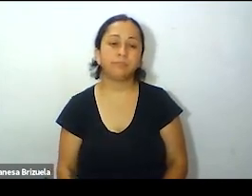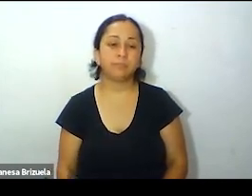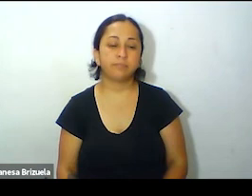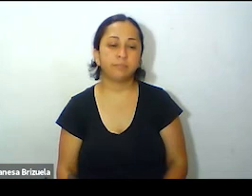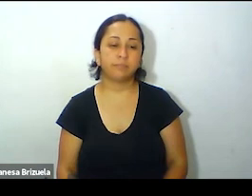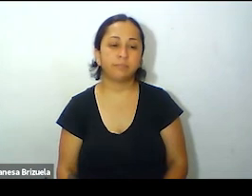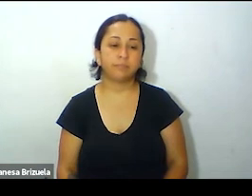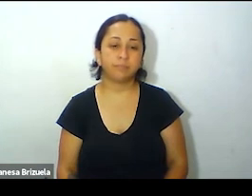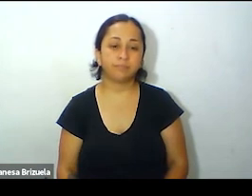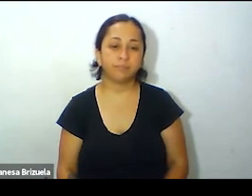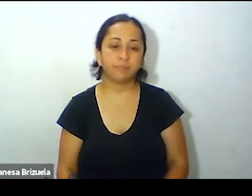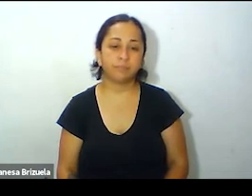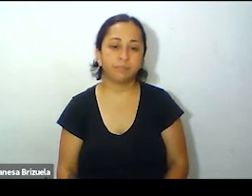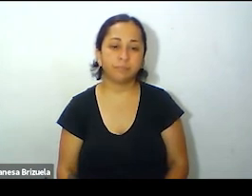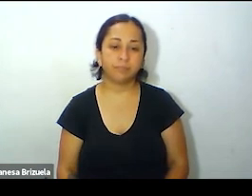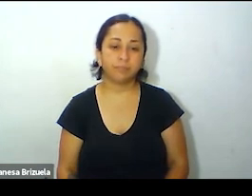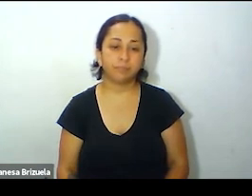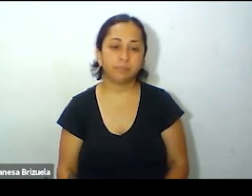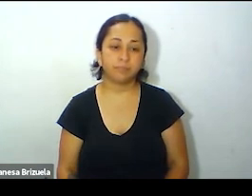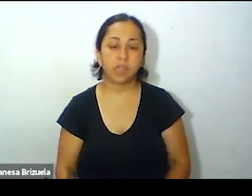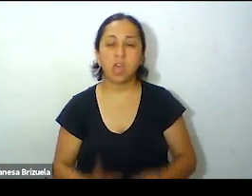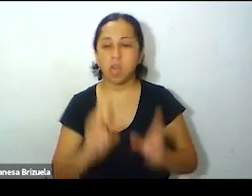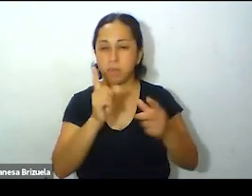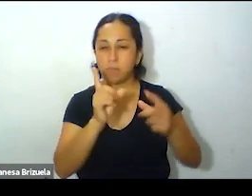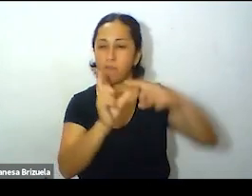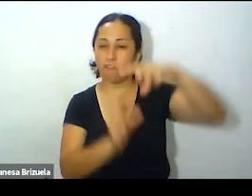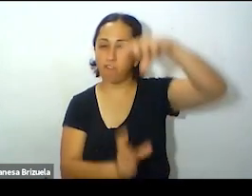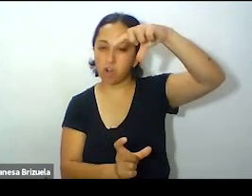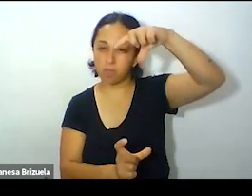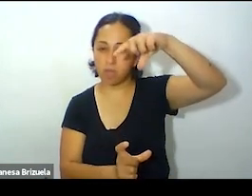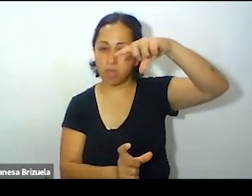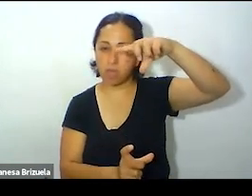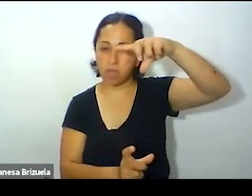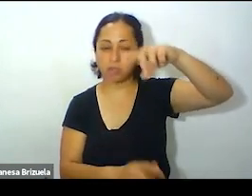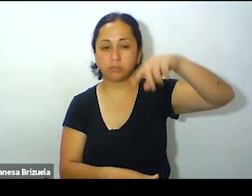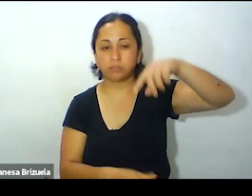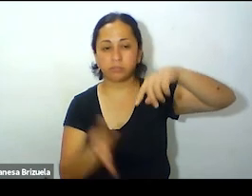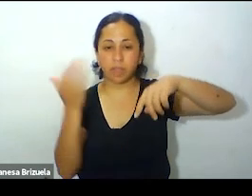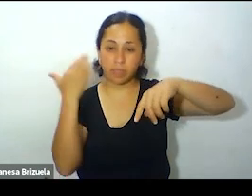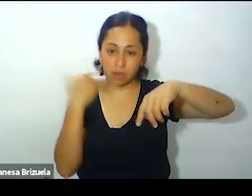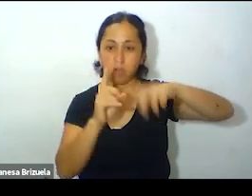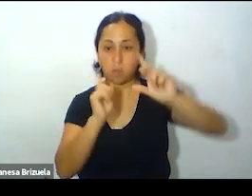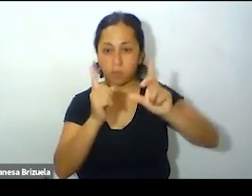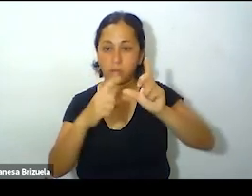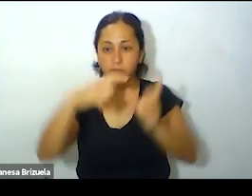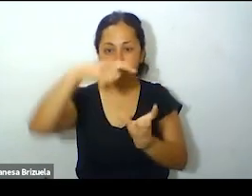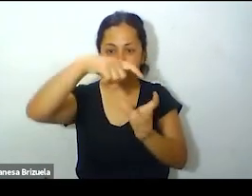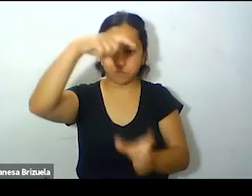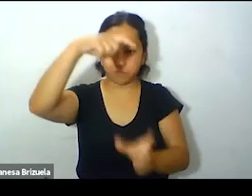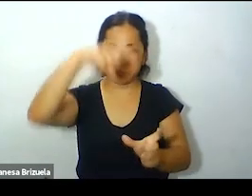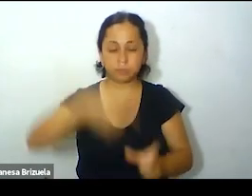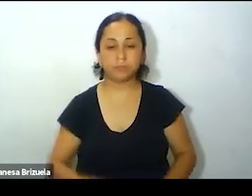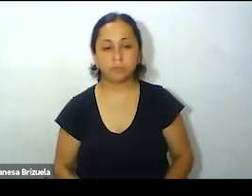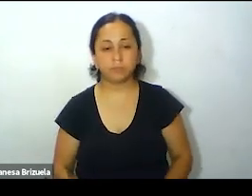formato que estaba haciendo yo antes en Spark también. Por otro lado, si quisiéramos hacer